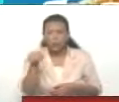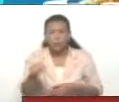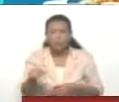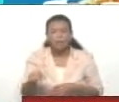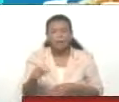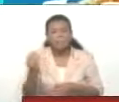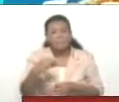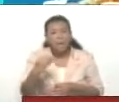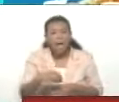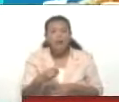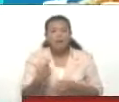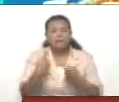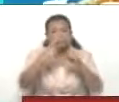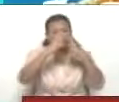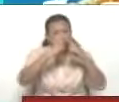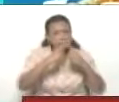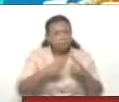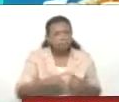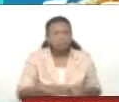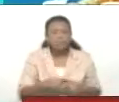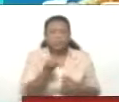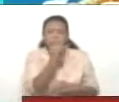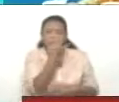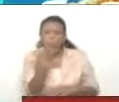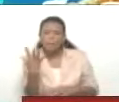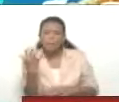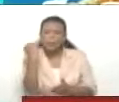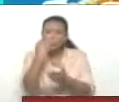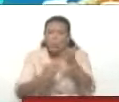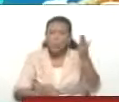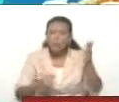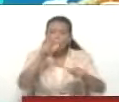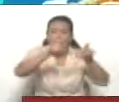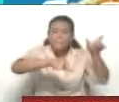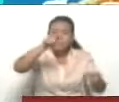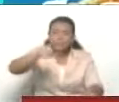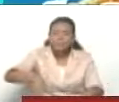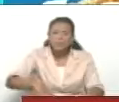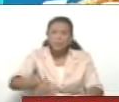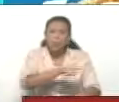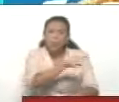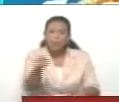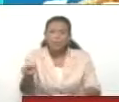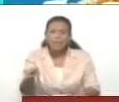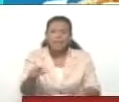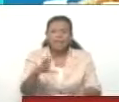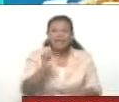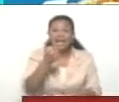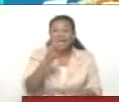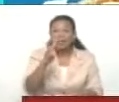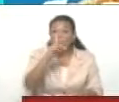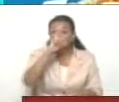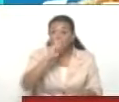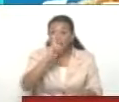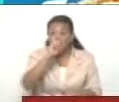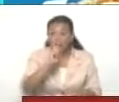Más allá de lo cuantitativo, se inscribieron cultores desde 14 años